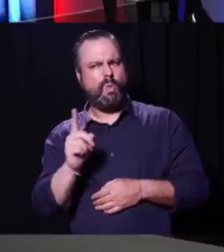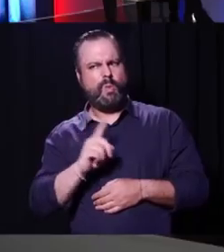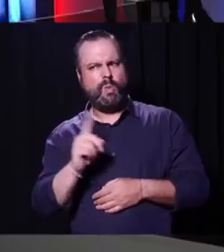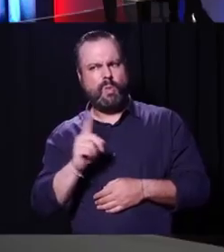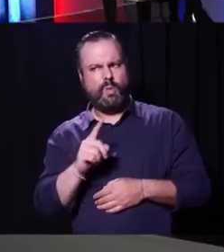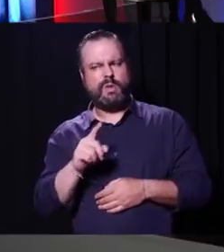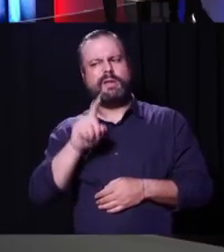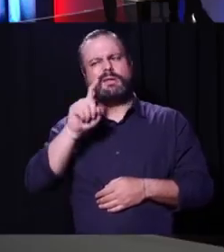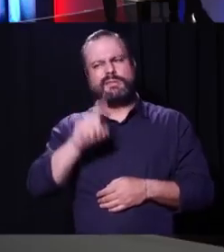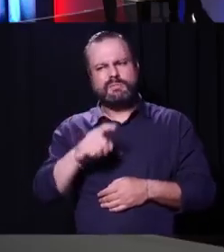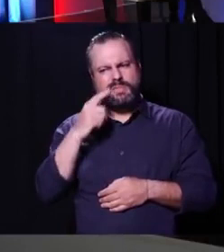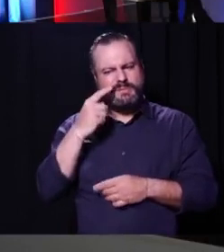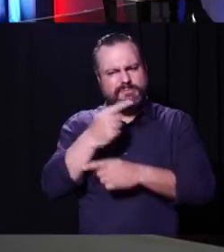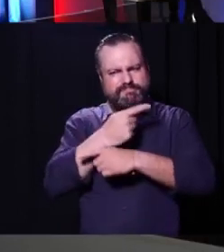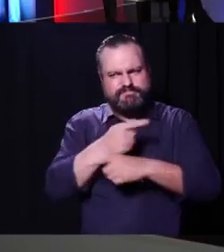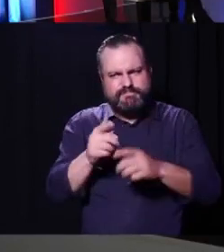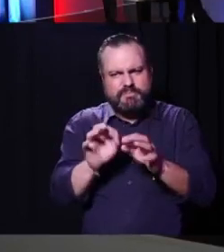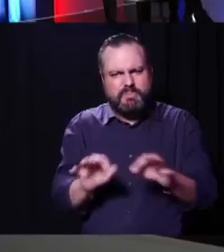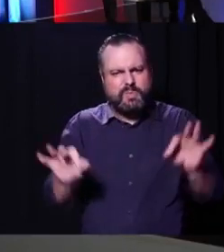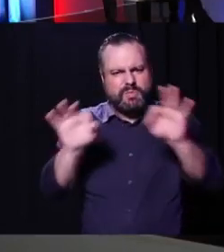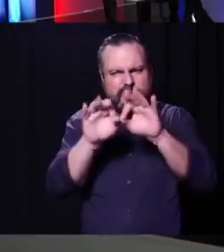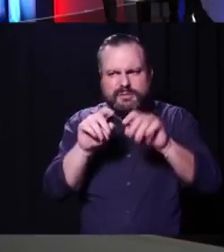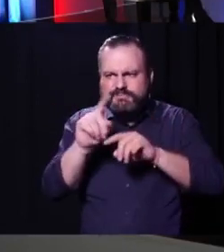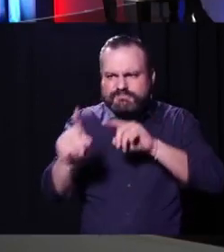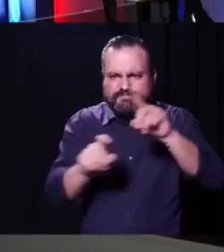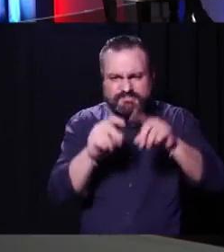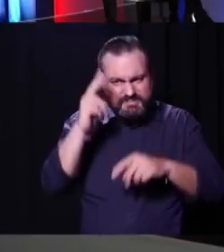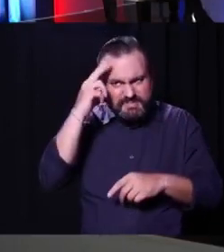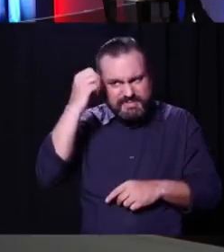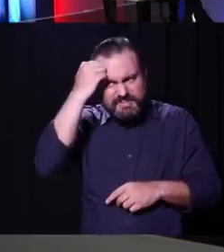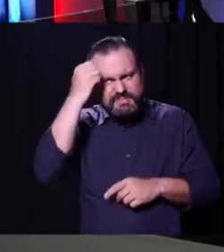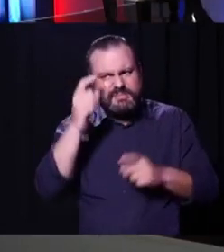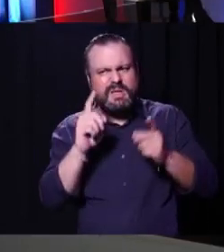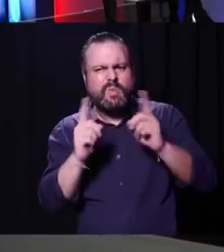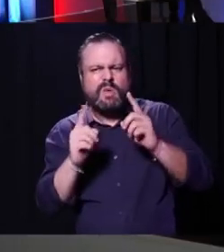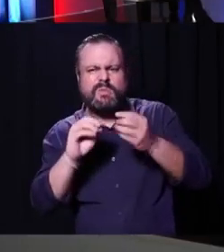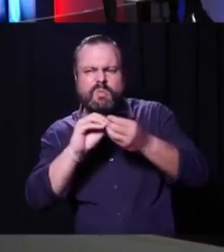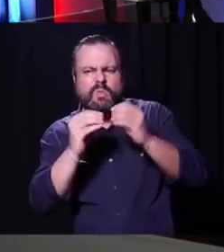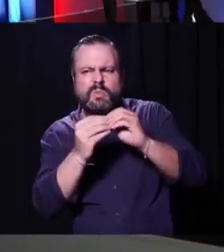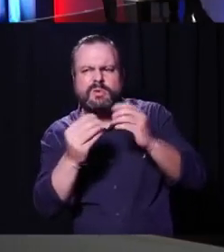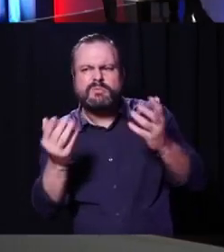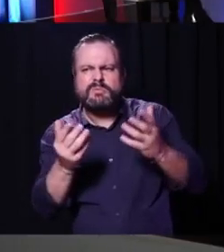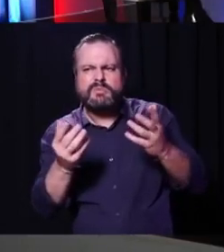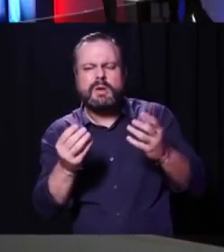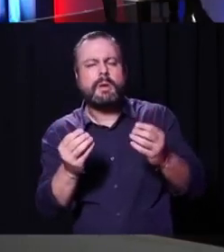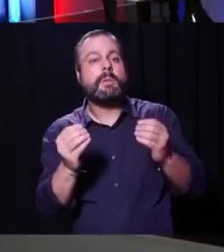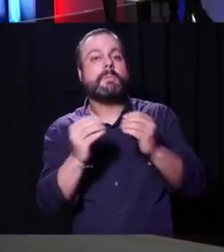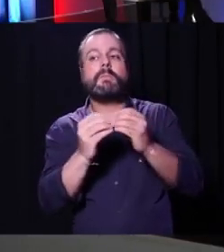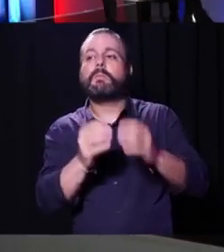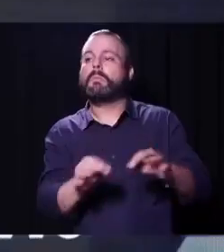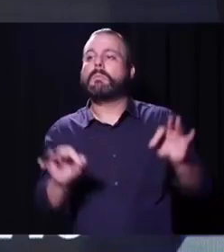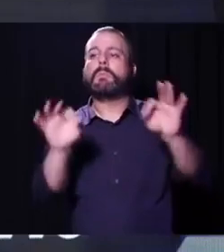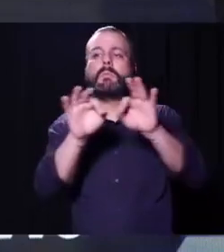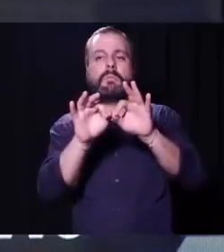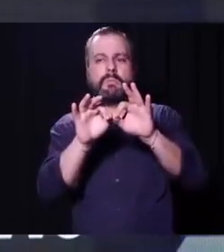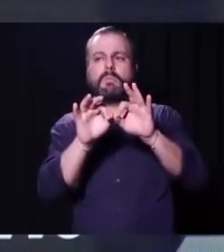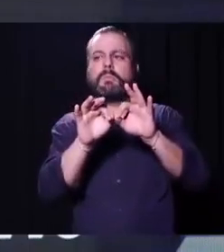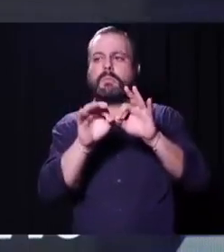aplicar esas políticas de arte y cultura en su gobierno? ¿El qué? El número necesario, el número que usted considere.